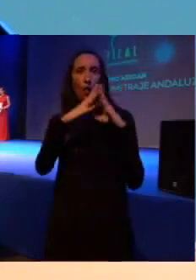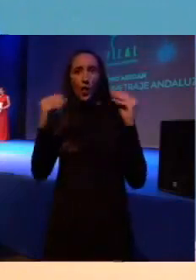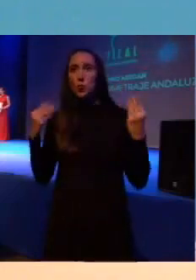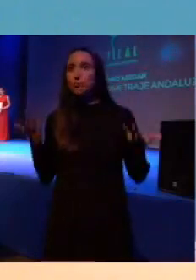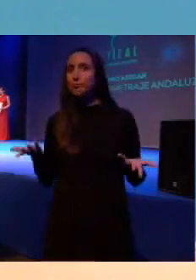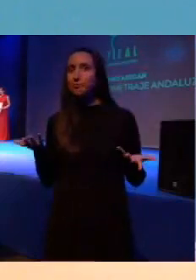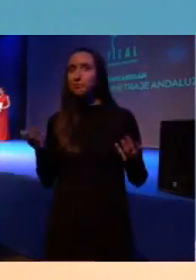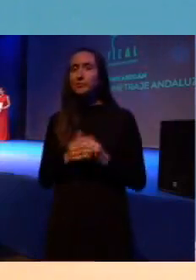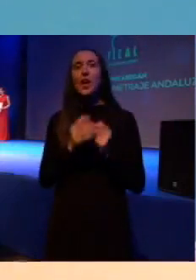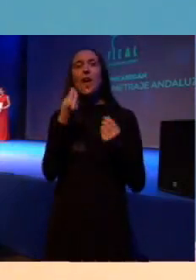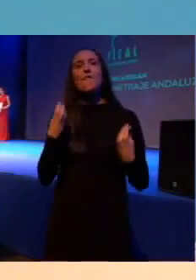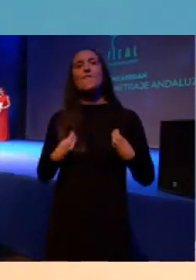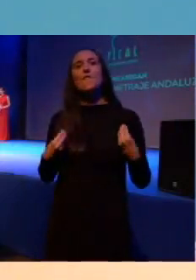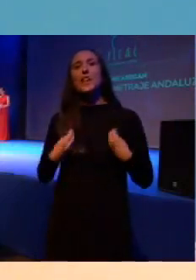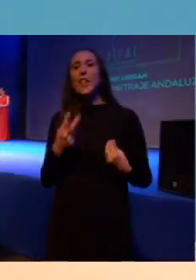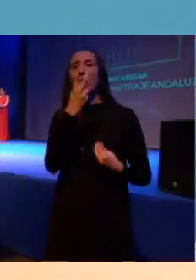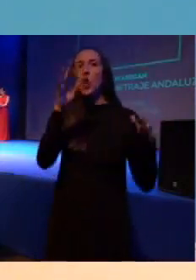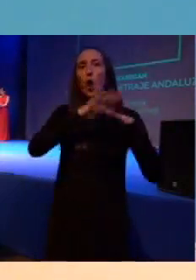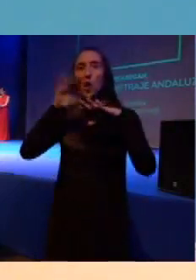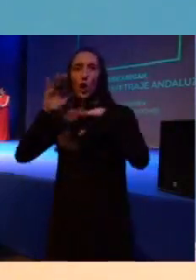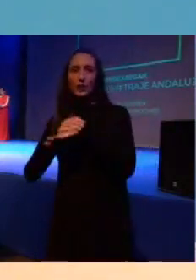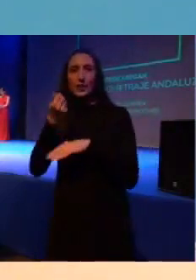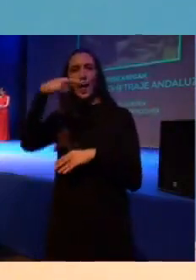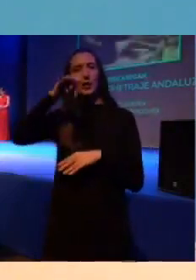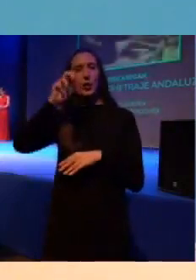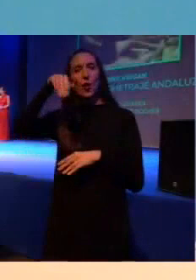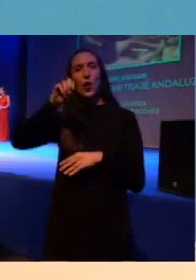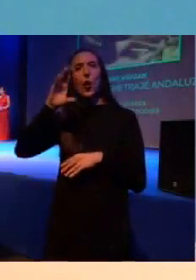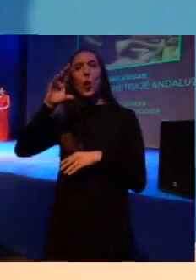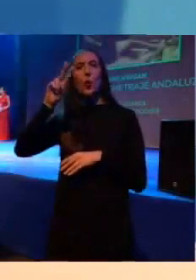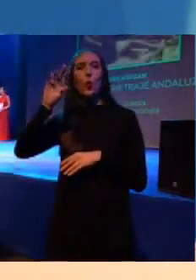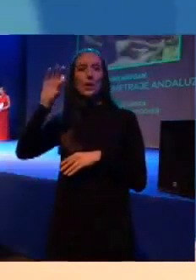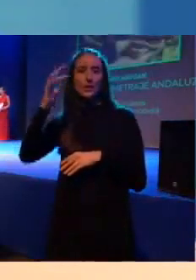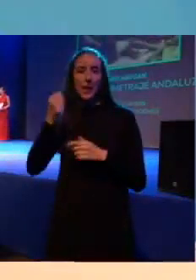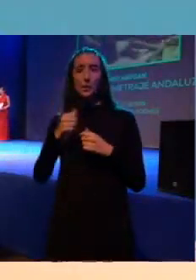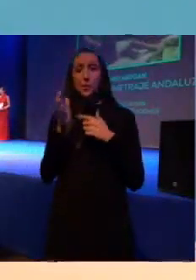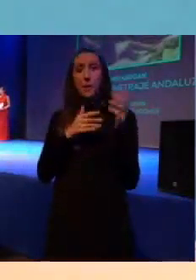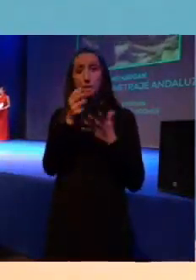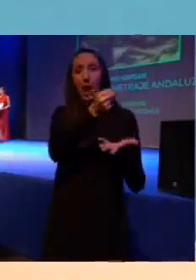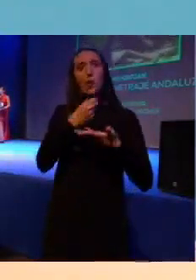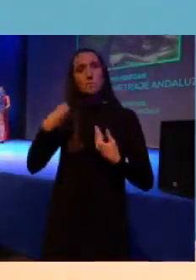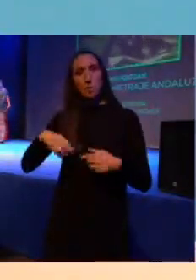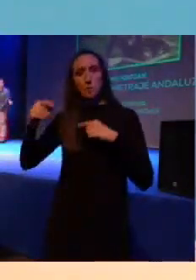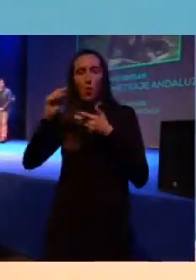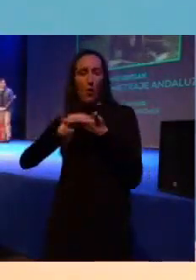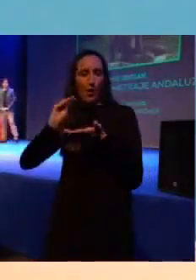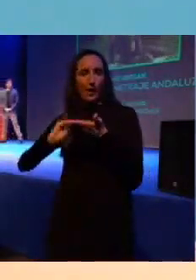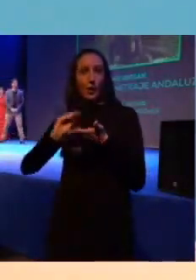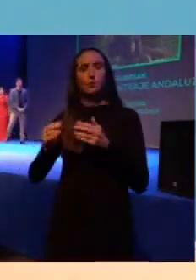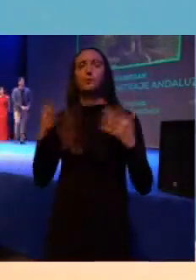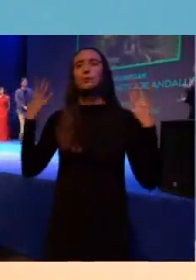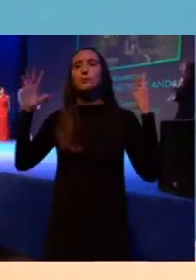para La vida entre dos noches, de Antonio Cuesta. Recoge el premio Antonio Cuesta.